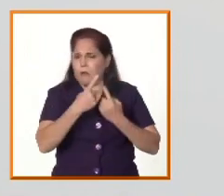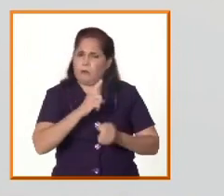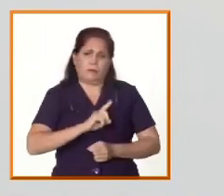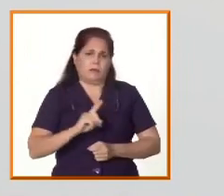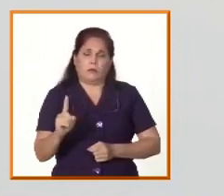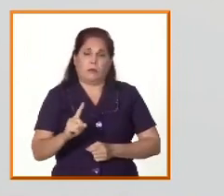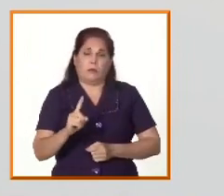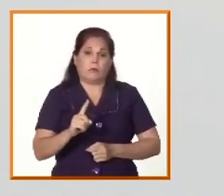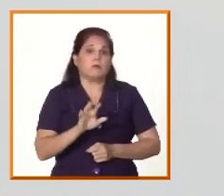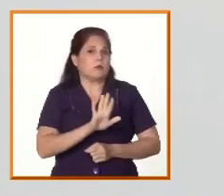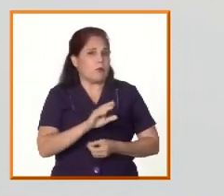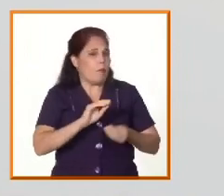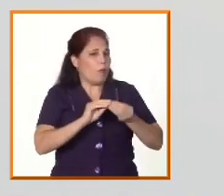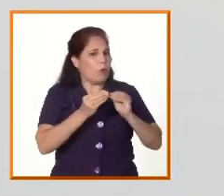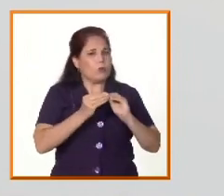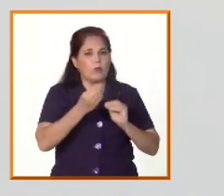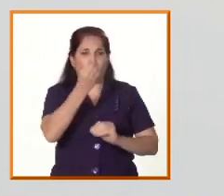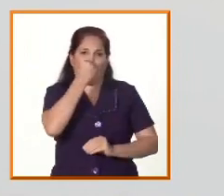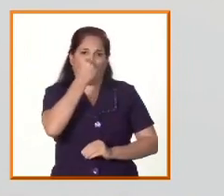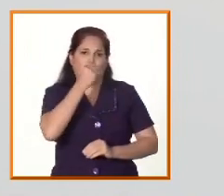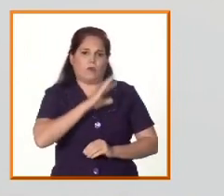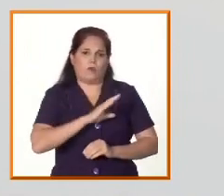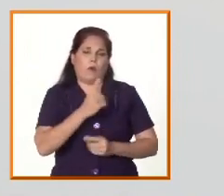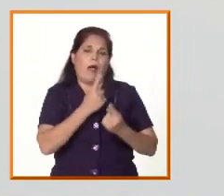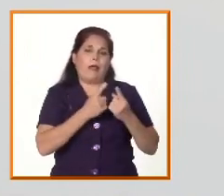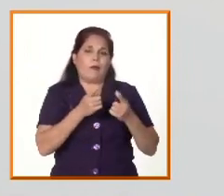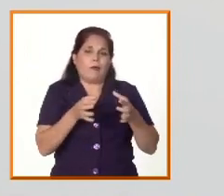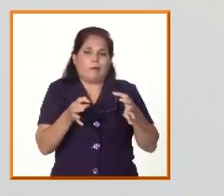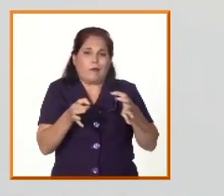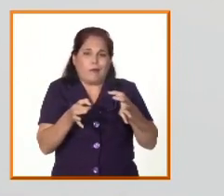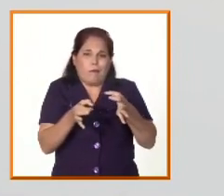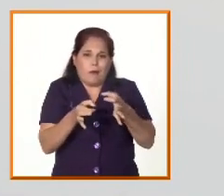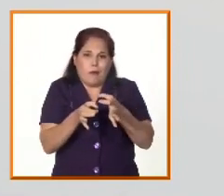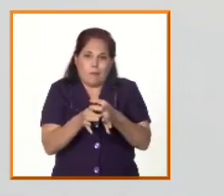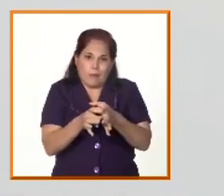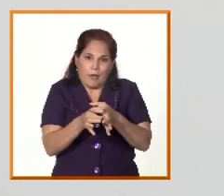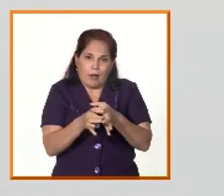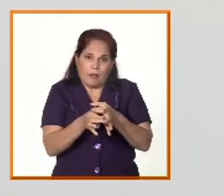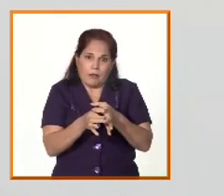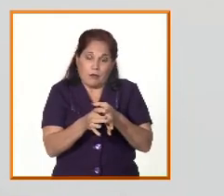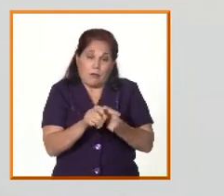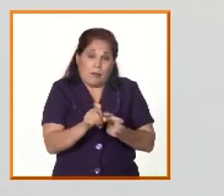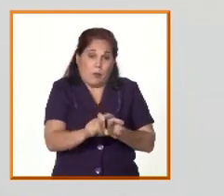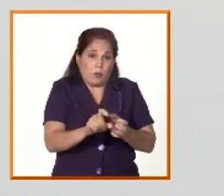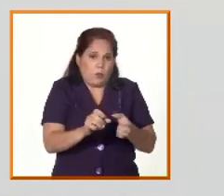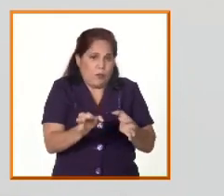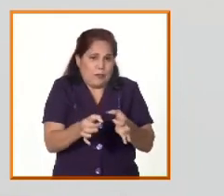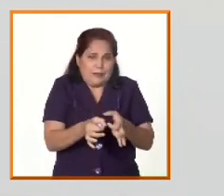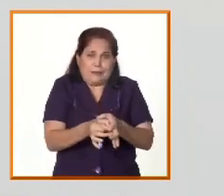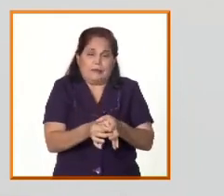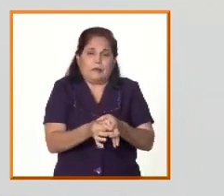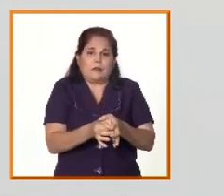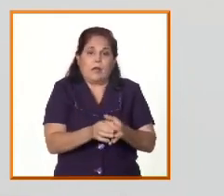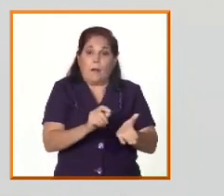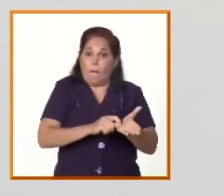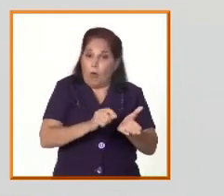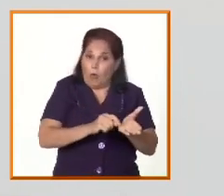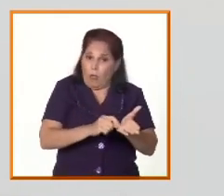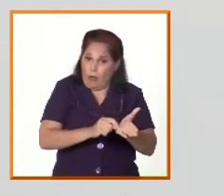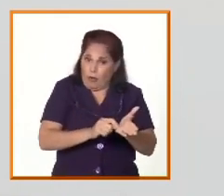desde 22 tuvimos que ajustar consumo fuimos Ajustando Ajustando Ajustando hasta en los últimos meses que lo dejamos en canastas